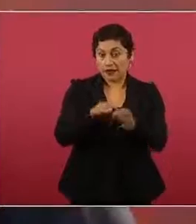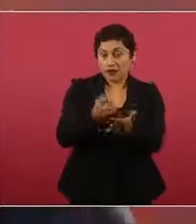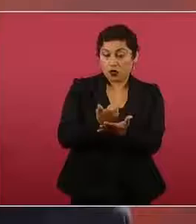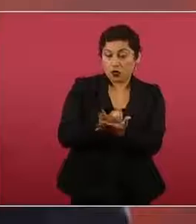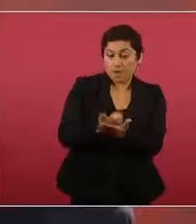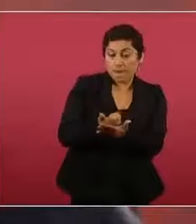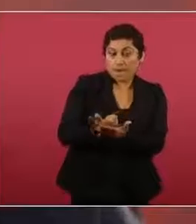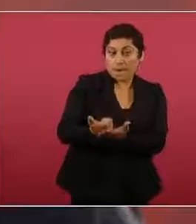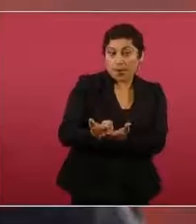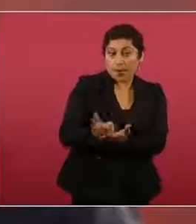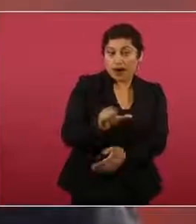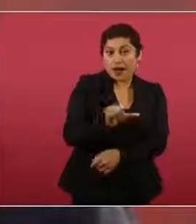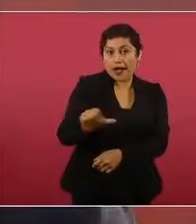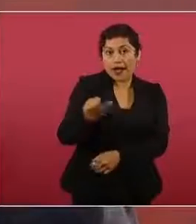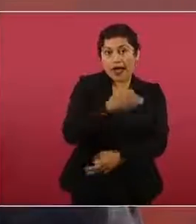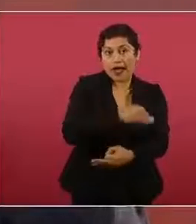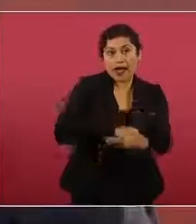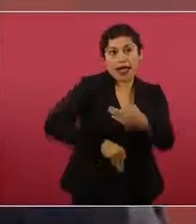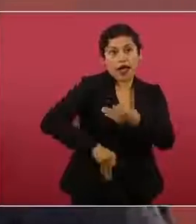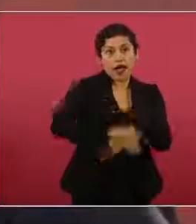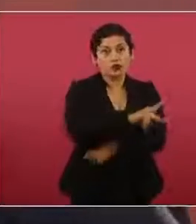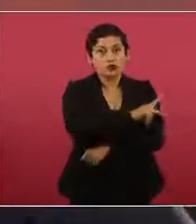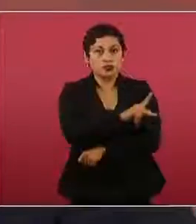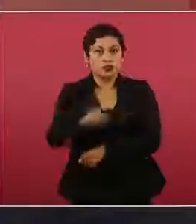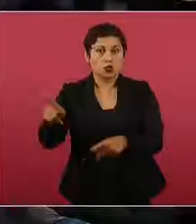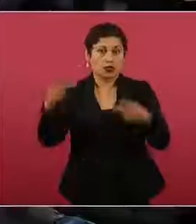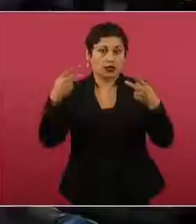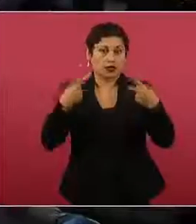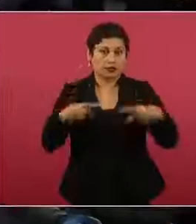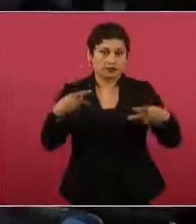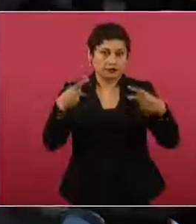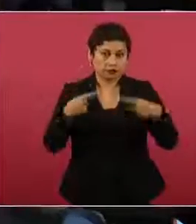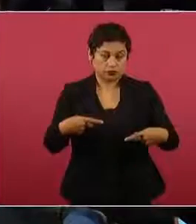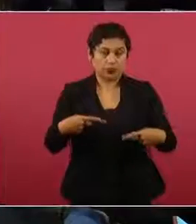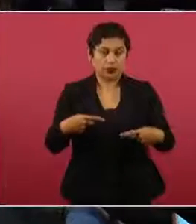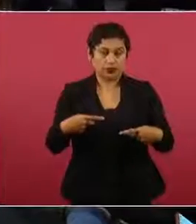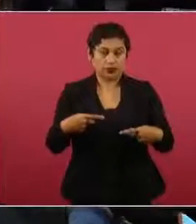todos los que trabajan al servicio